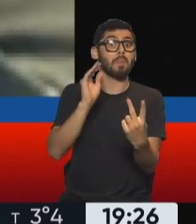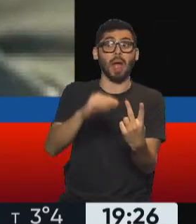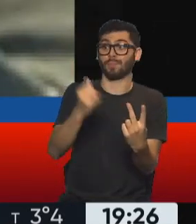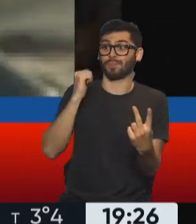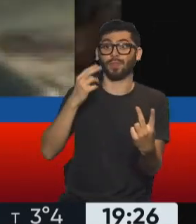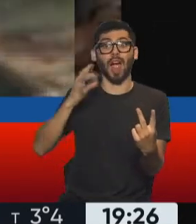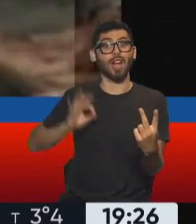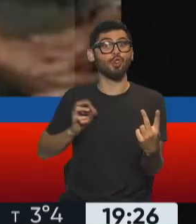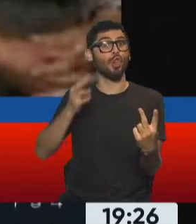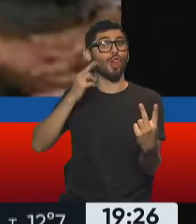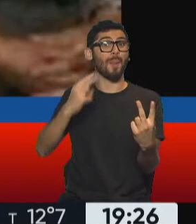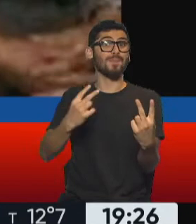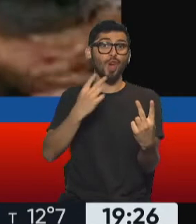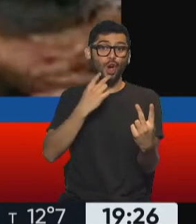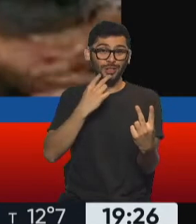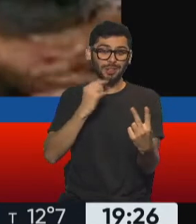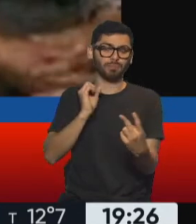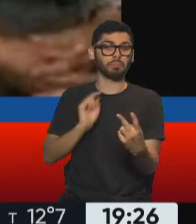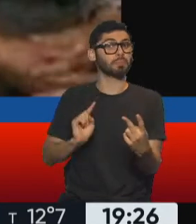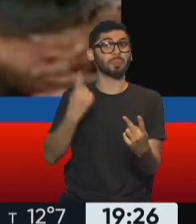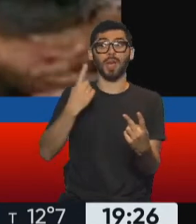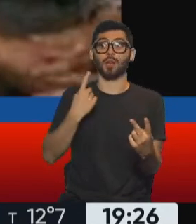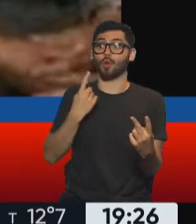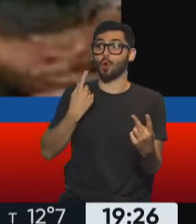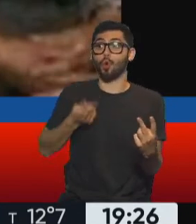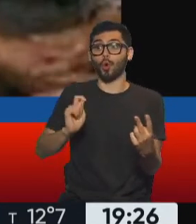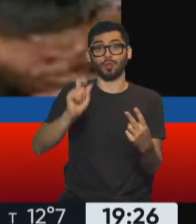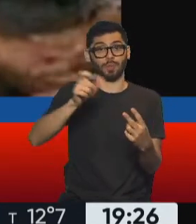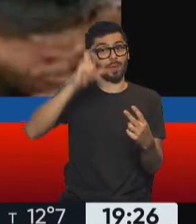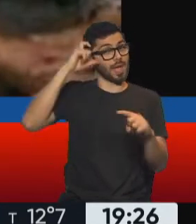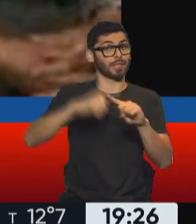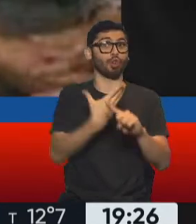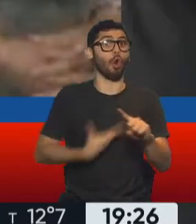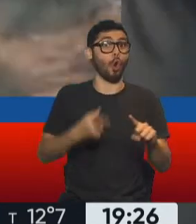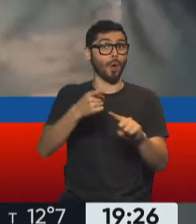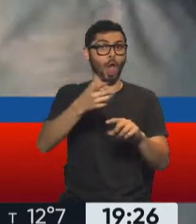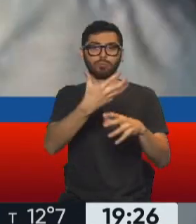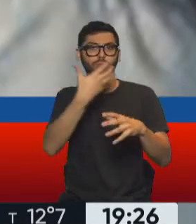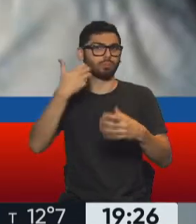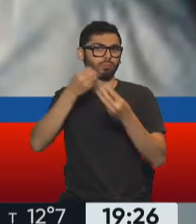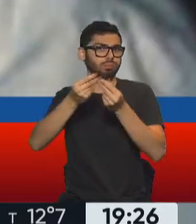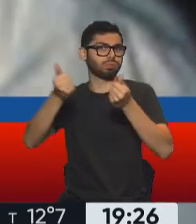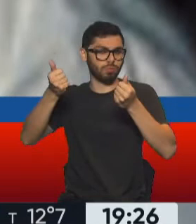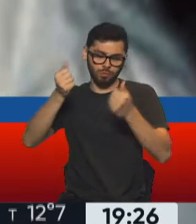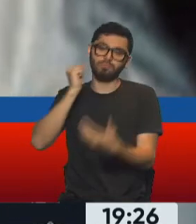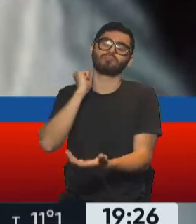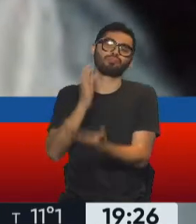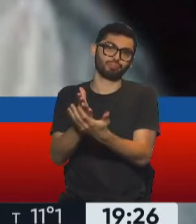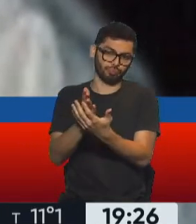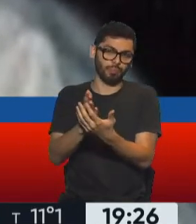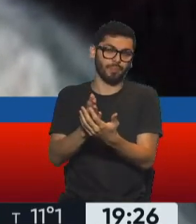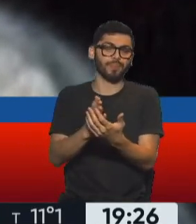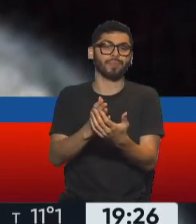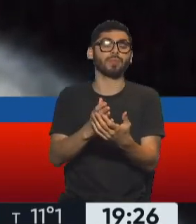año 2011 en el primer juicio oral por la desaparición del ex gobernador. Por entonces se sentenció a